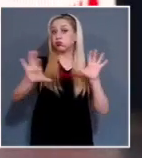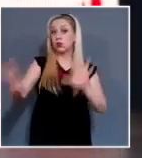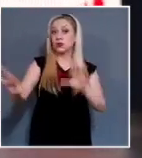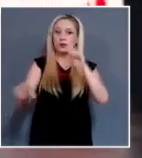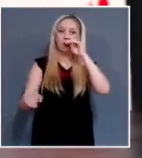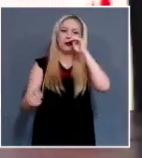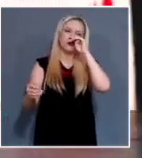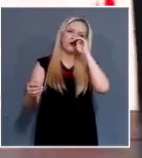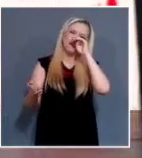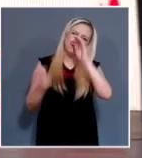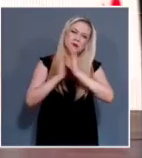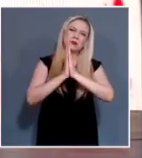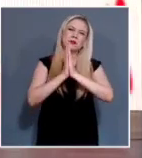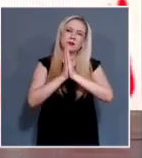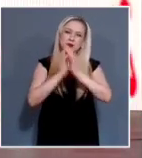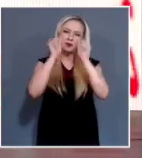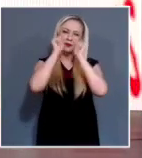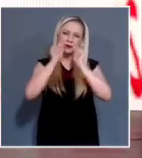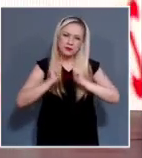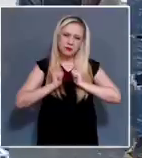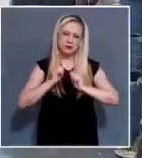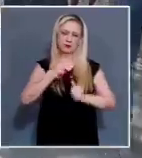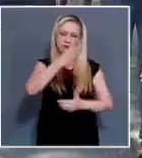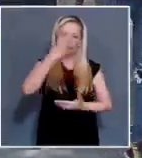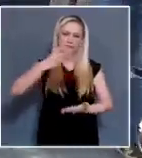ágil sus solicitudes de asilo.